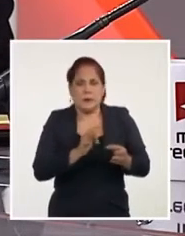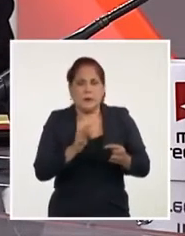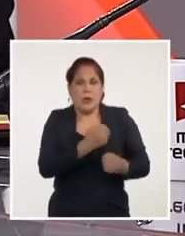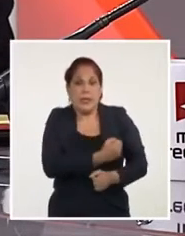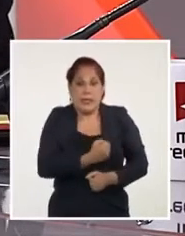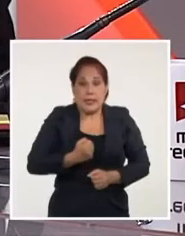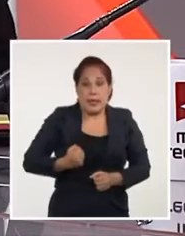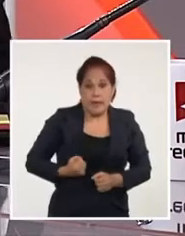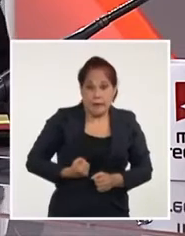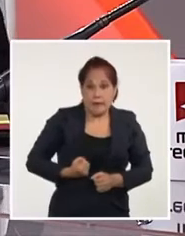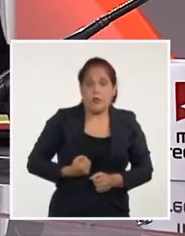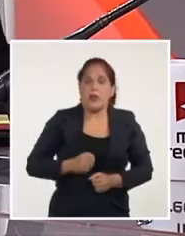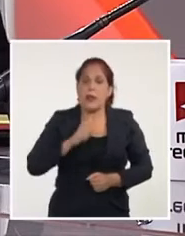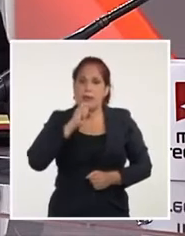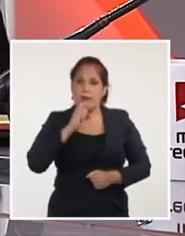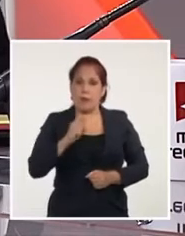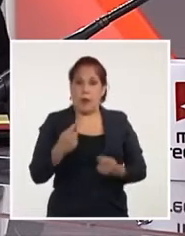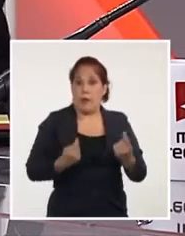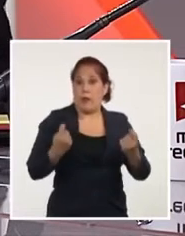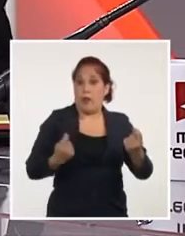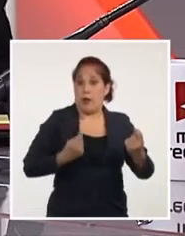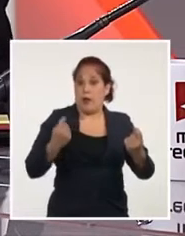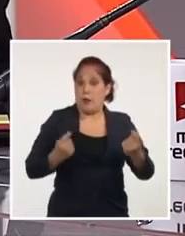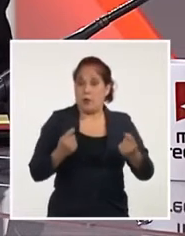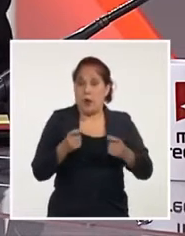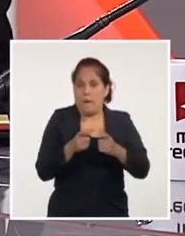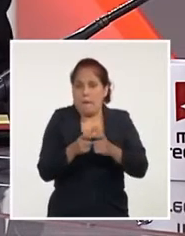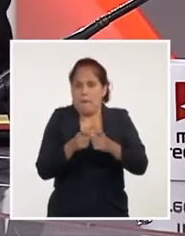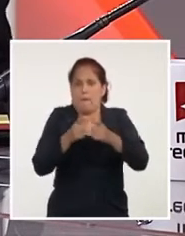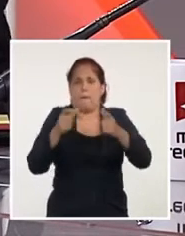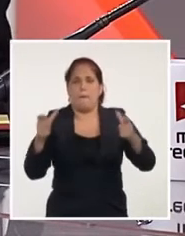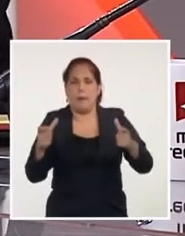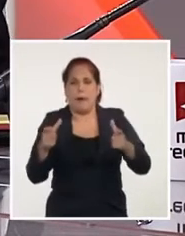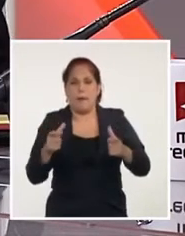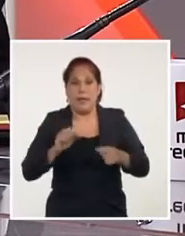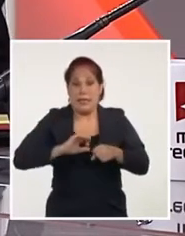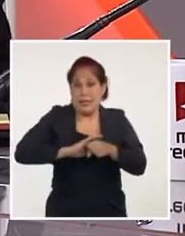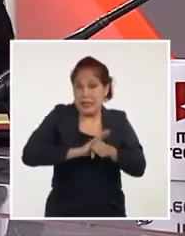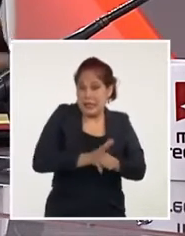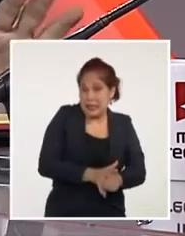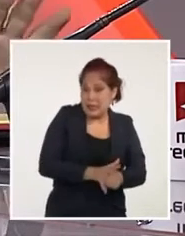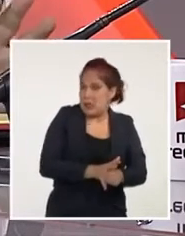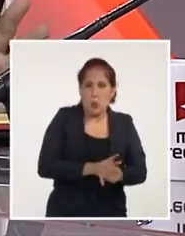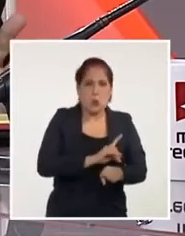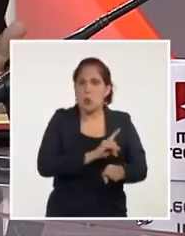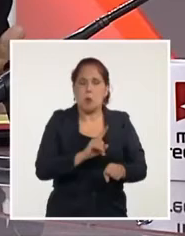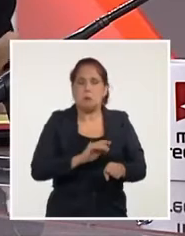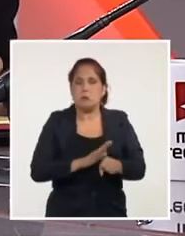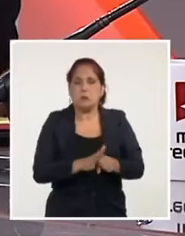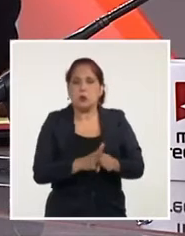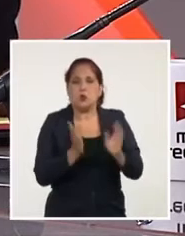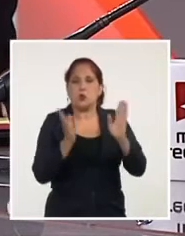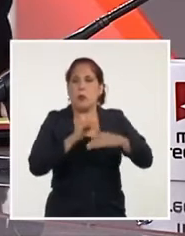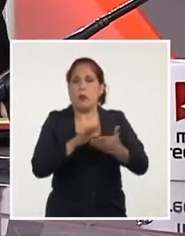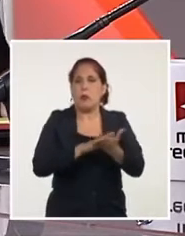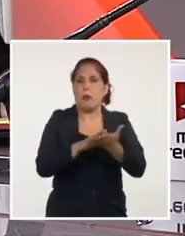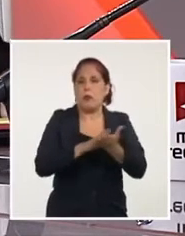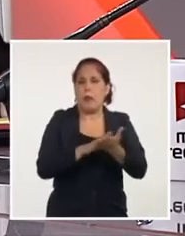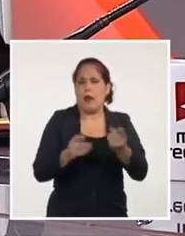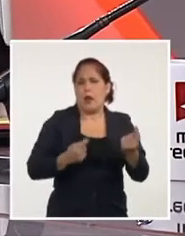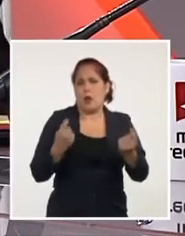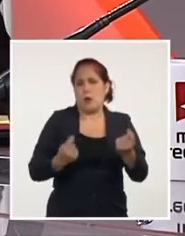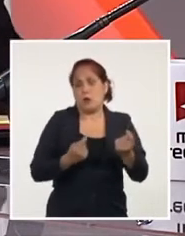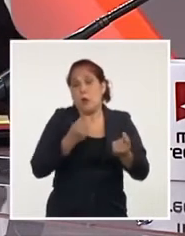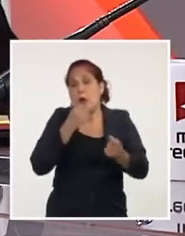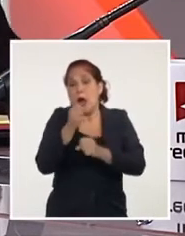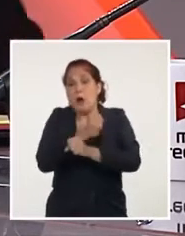y vicisitudes de la resistencia se incrementan. Si la represalia no es efectiva o no tiene lugar, la resistencia puede utilizar